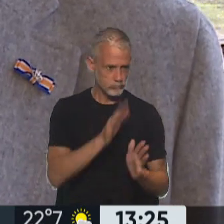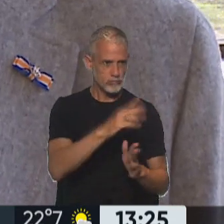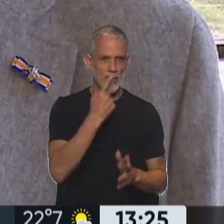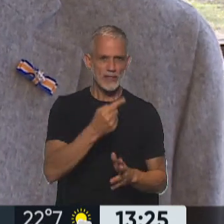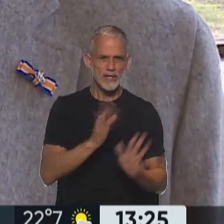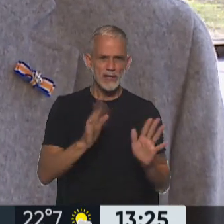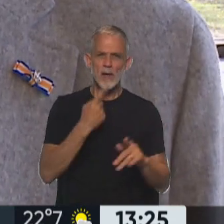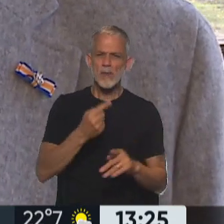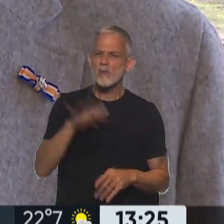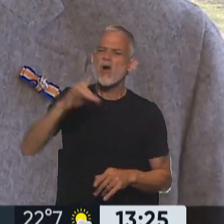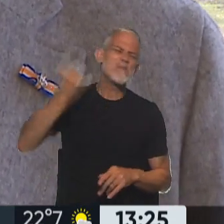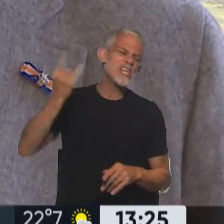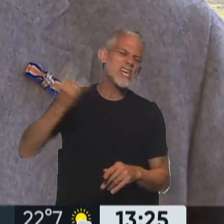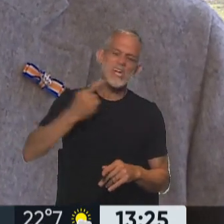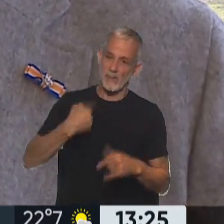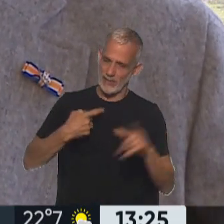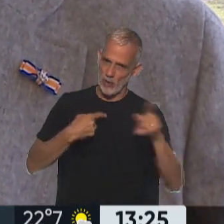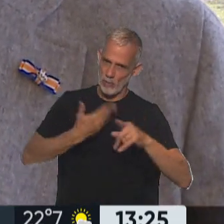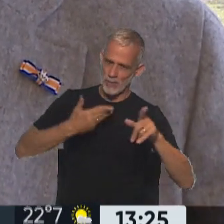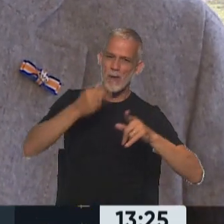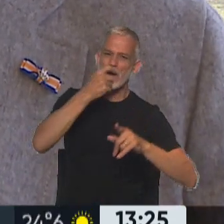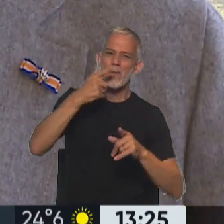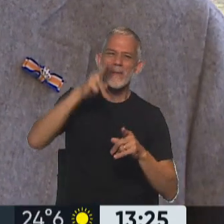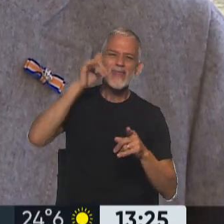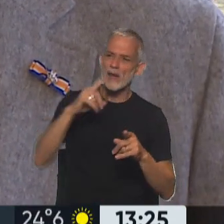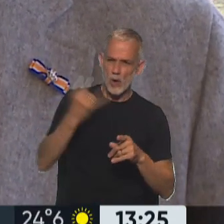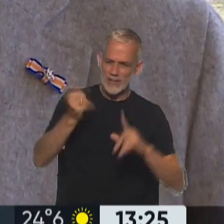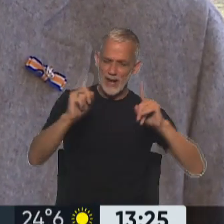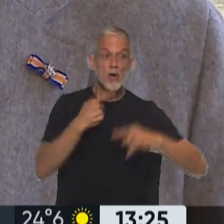él dice primero, es una mentira, es una mentira. Dice, no, es una mentira, es la verdad.